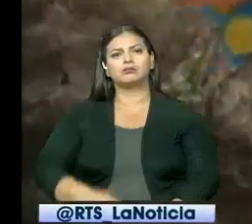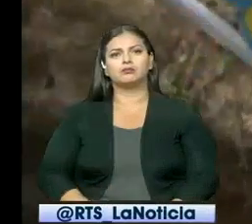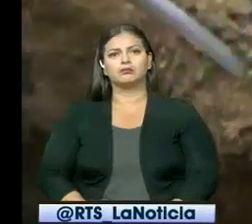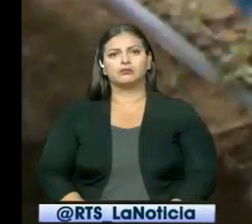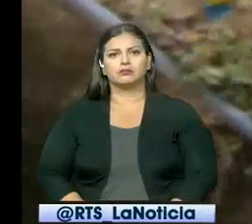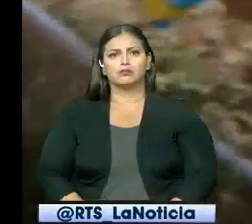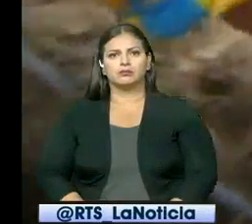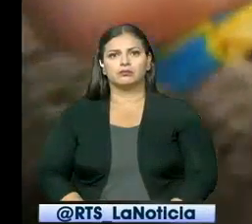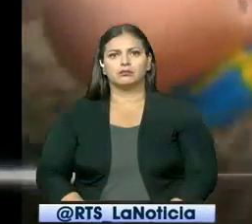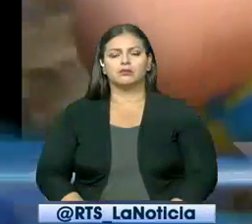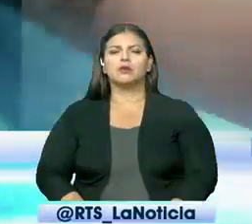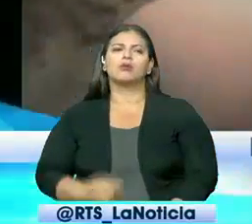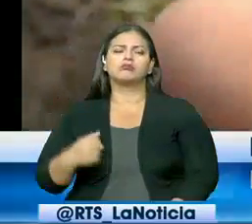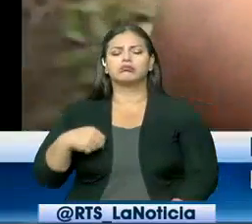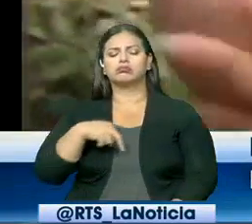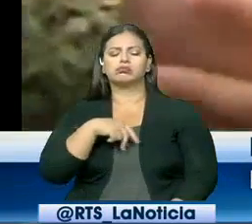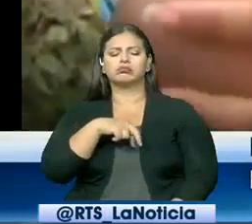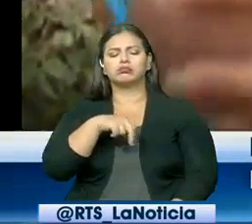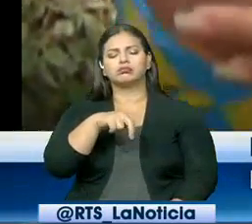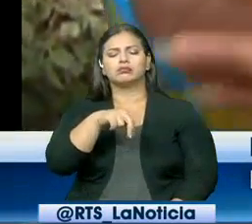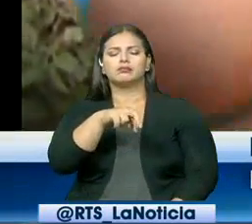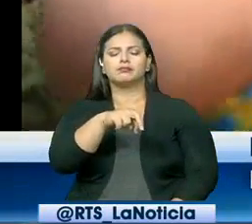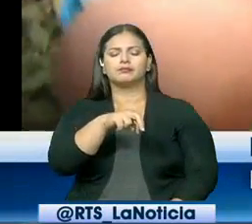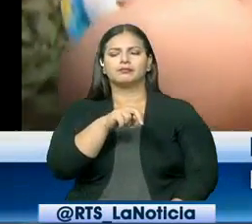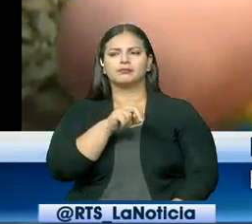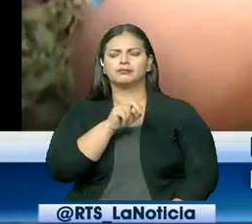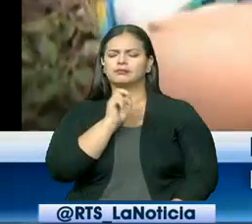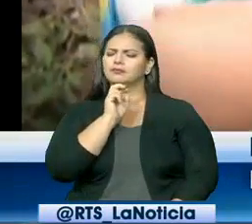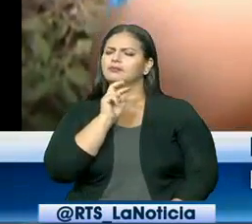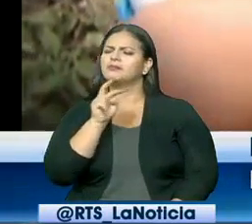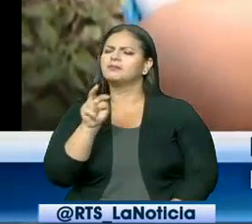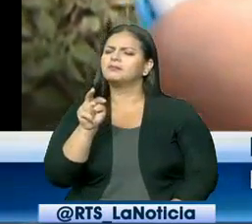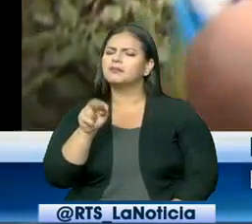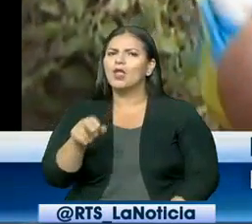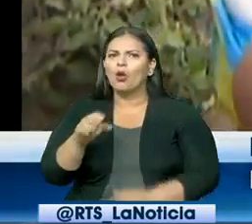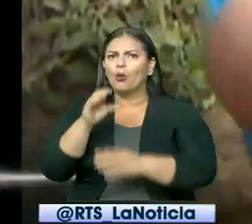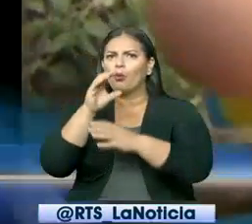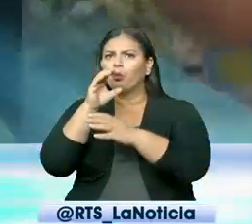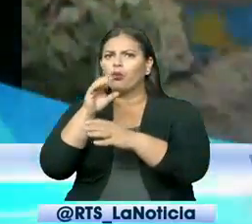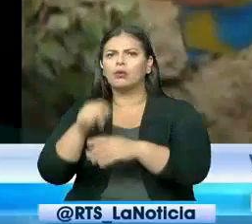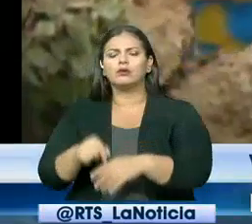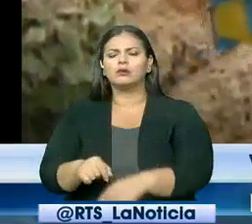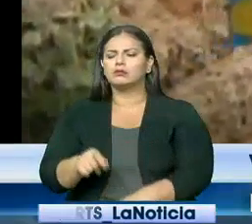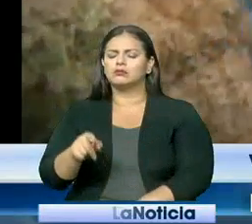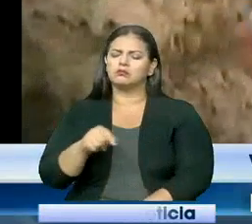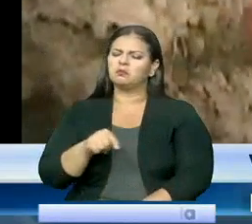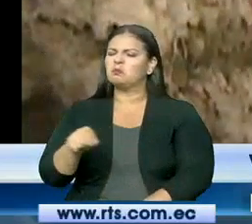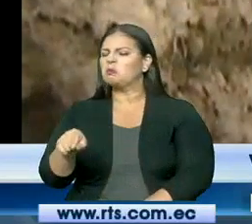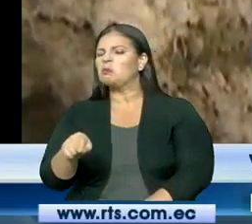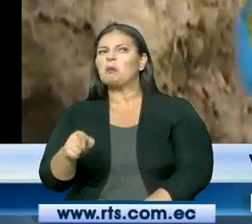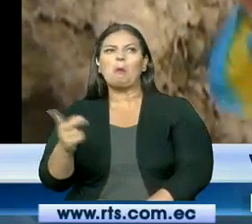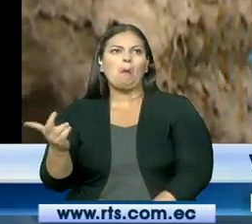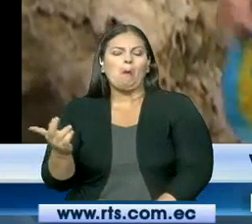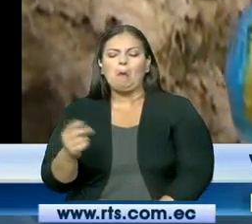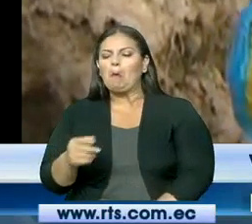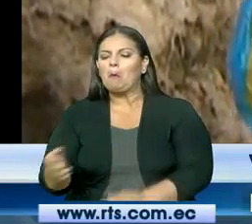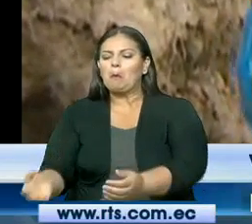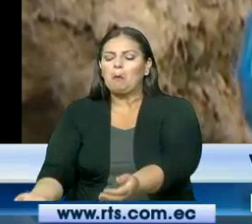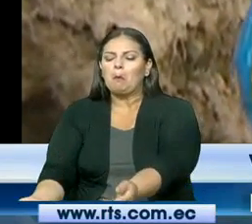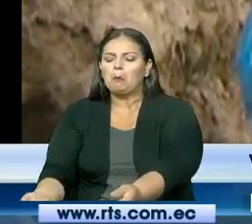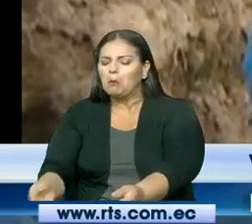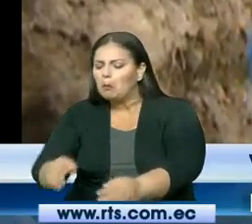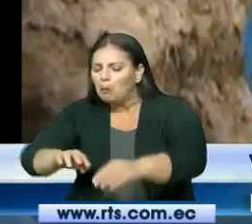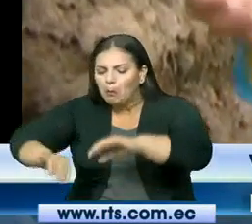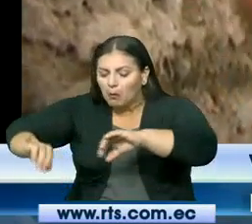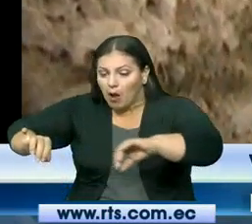pedir para que, para darle el pronto auxilio al bebé. Tenía tres fundas, no una. Tres ¿cómo fundas. Está? Lo que el niño se quejó y movió los pies fue